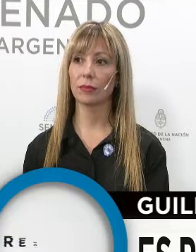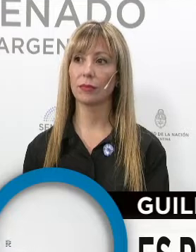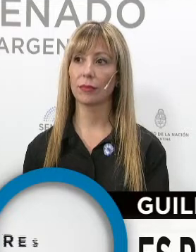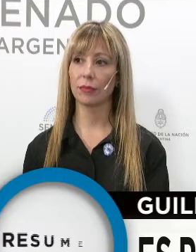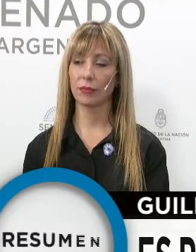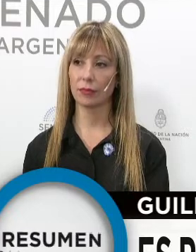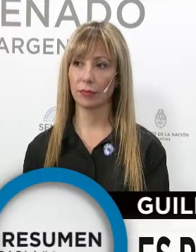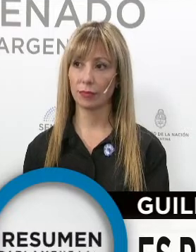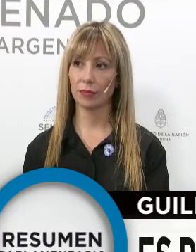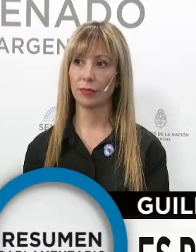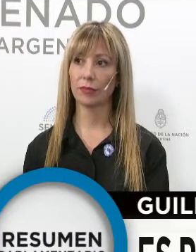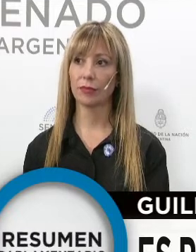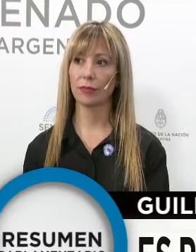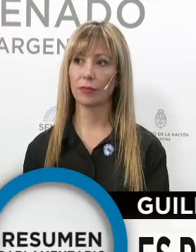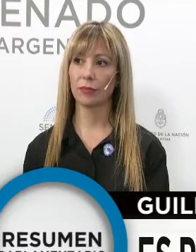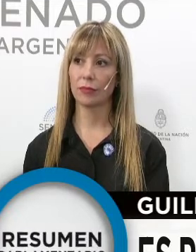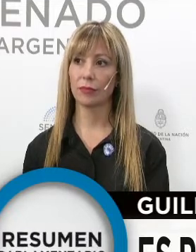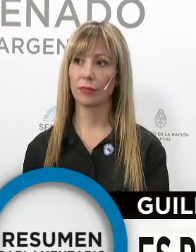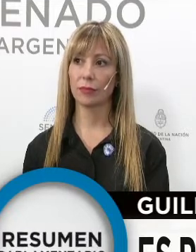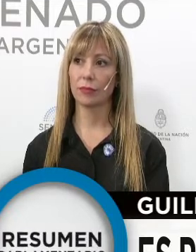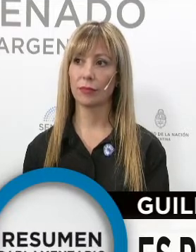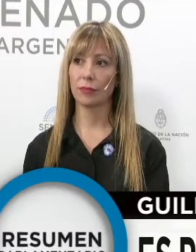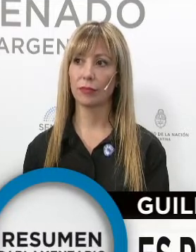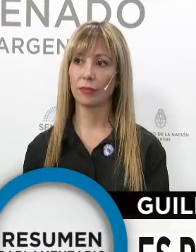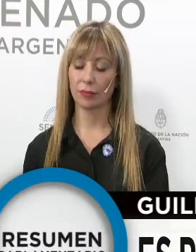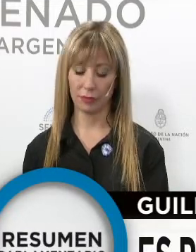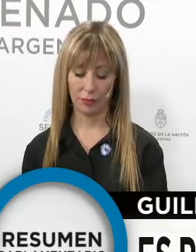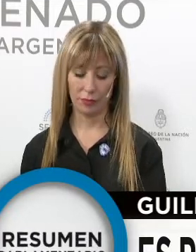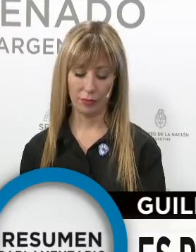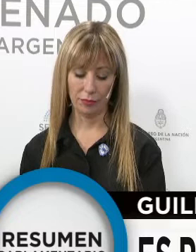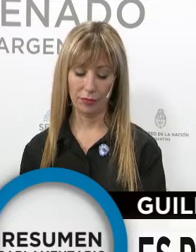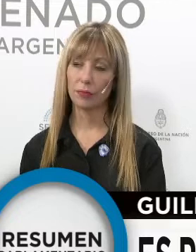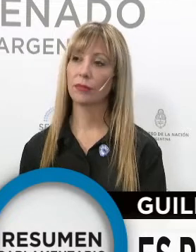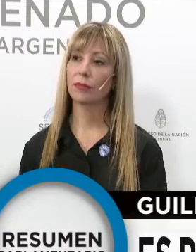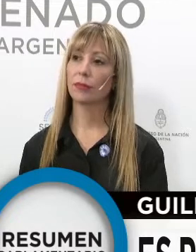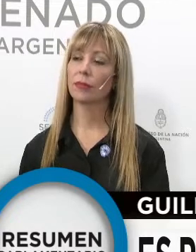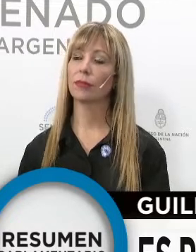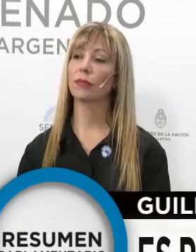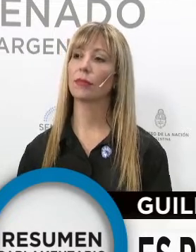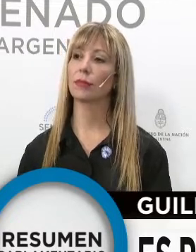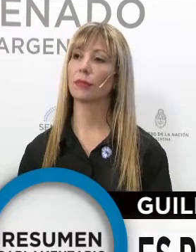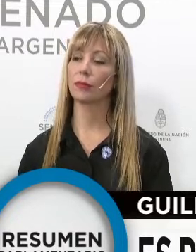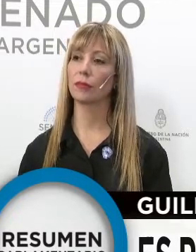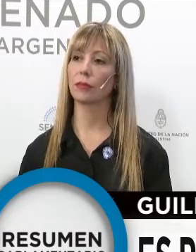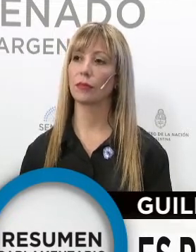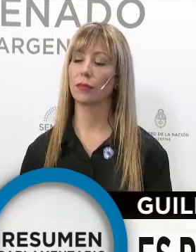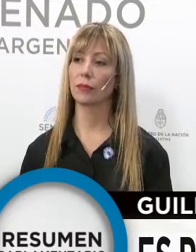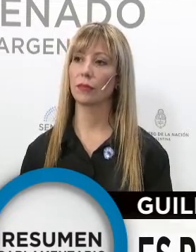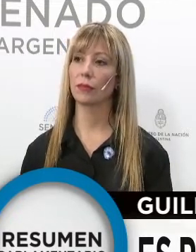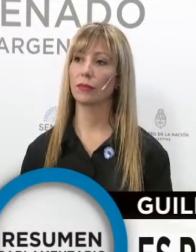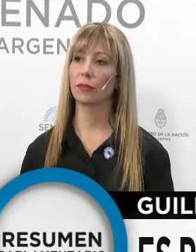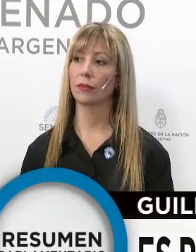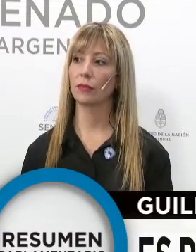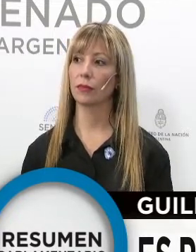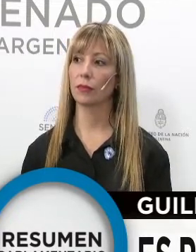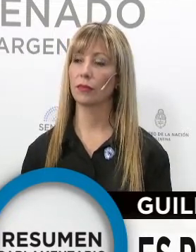de Justicia, los distintos expositores plantearon su óptica, algunos a favor, otros en contra, pero